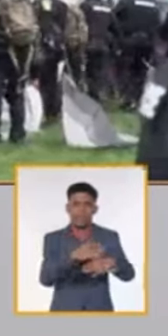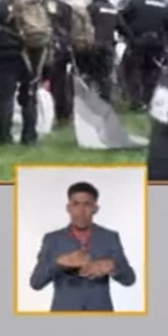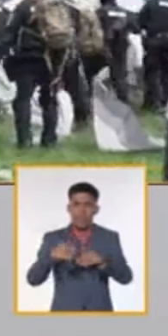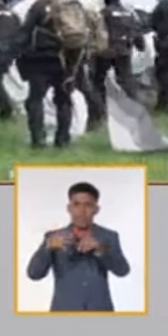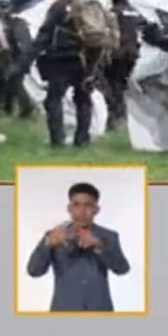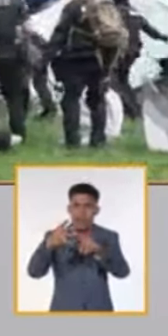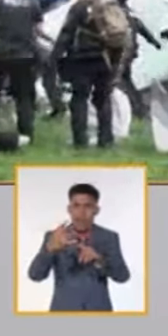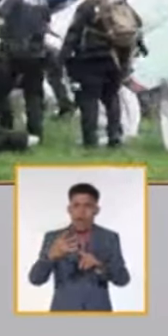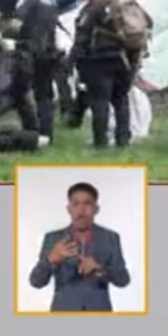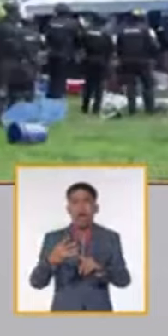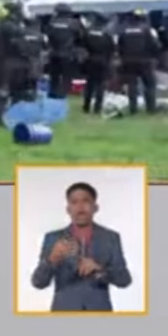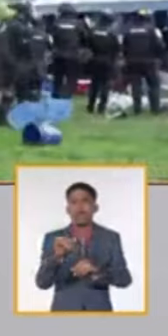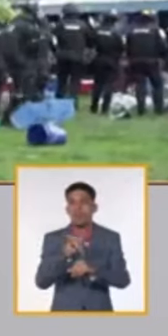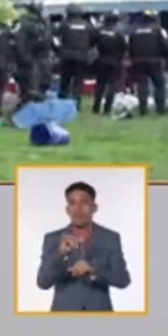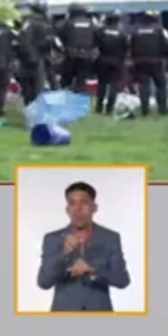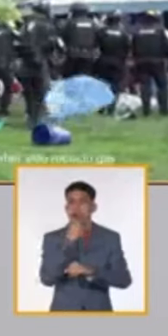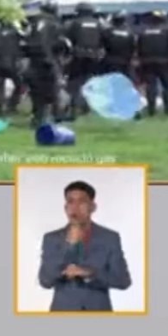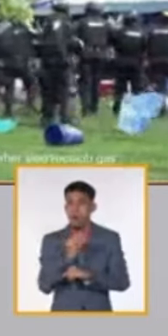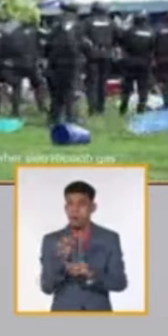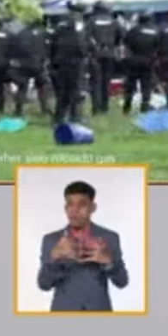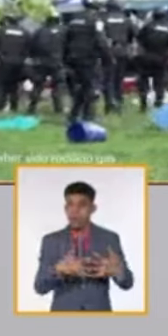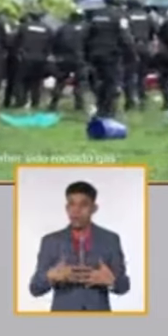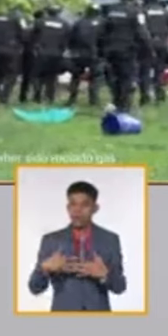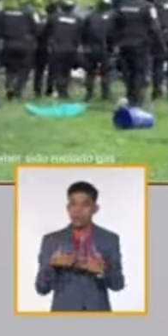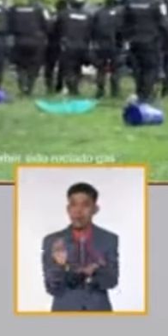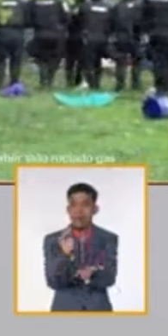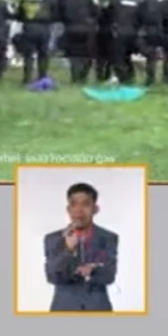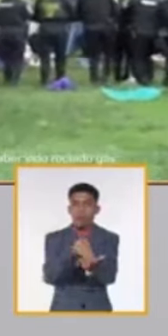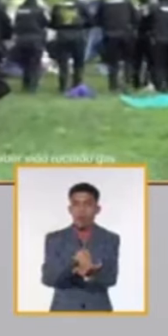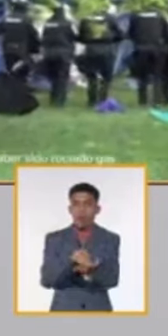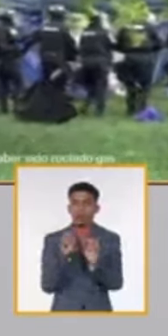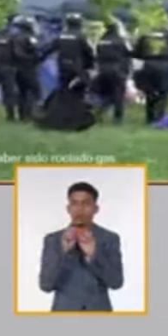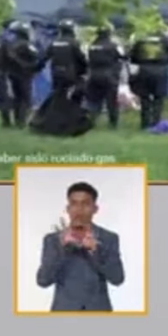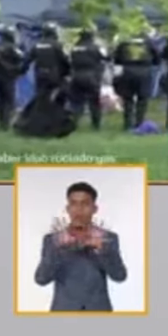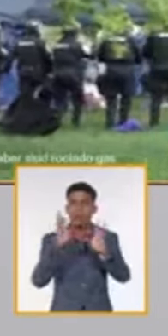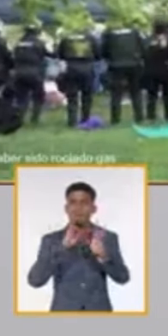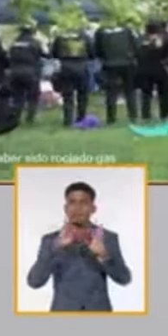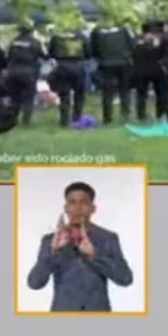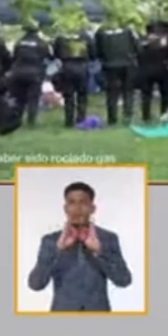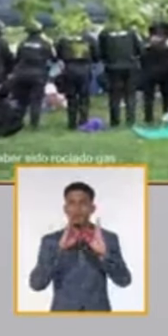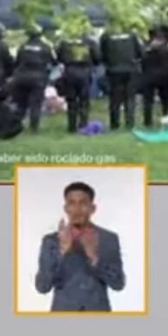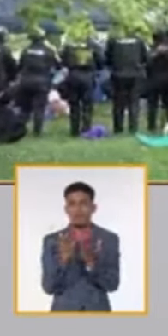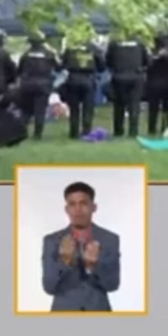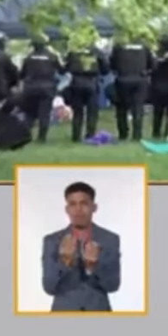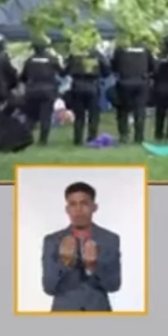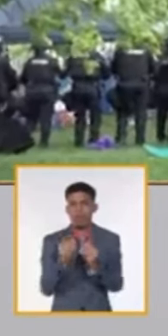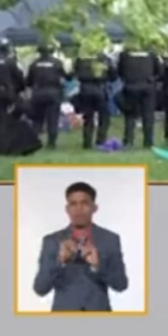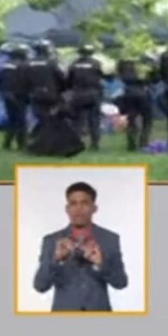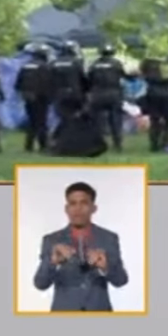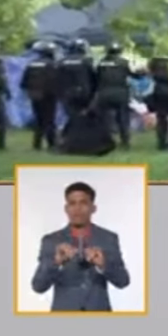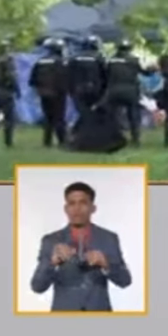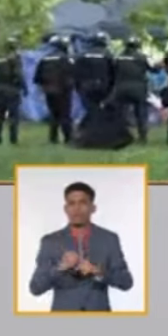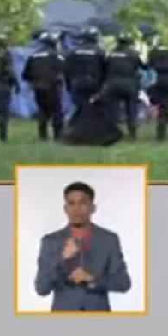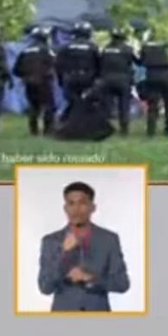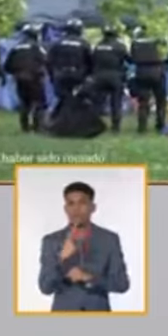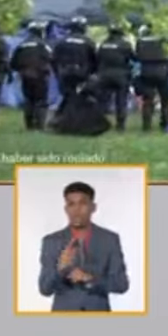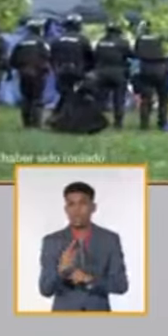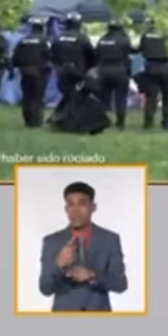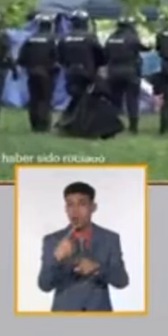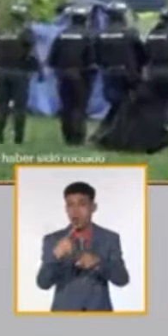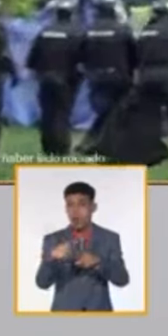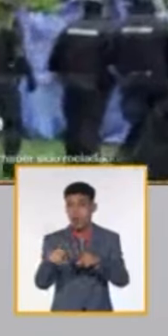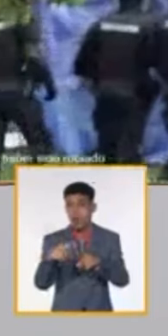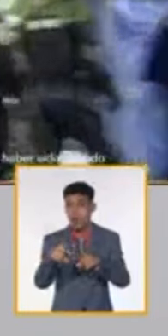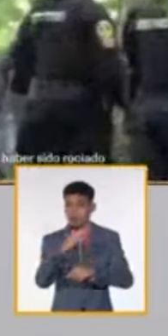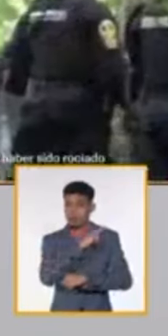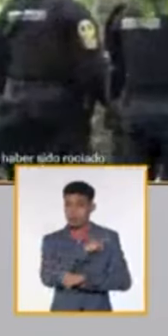Hillary, Biden y otros políticos dijeron al principio, bueno, en noviembre, esto se va a acabar dentro de unos meses. Los jóvenes, los muchachos